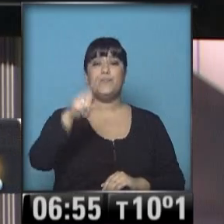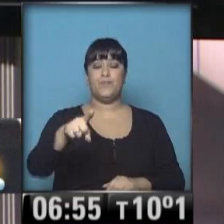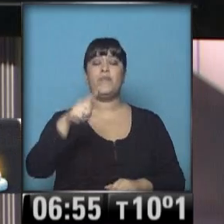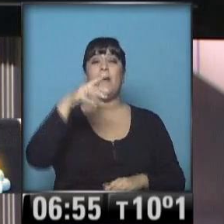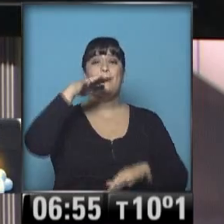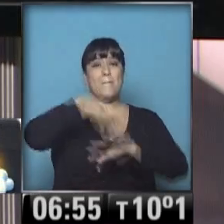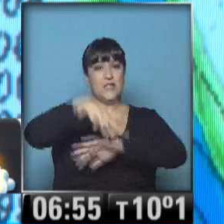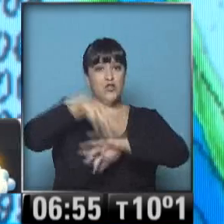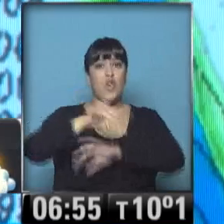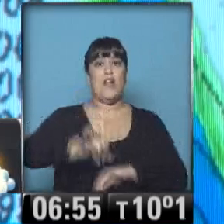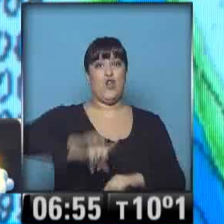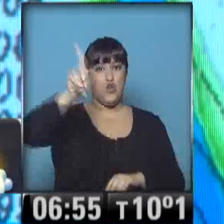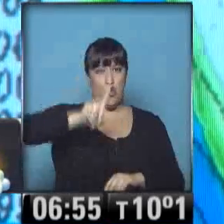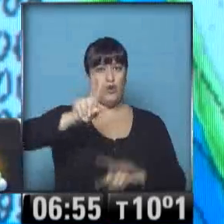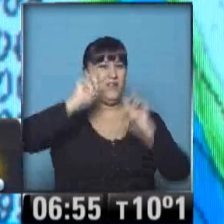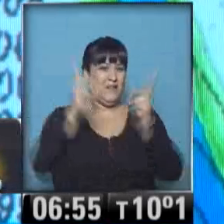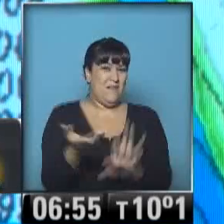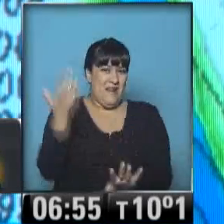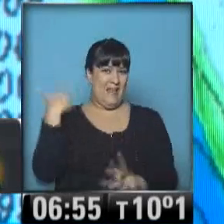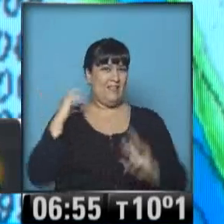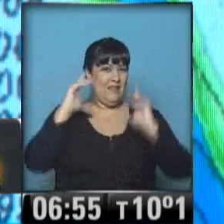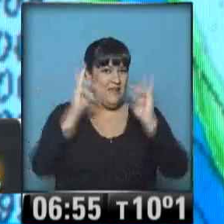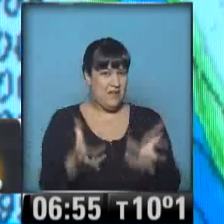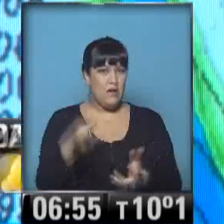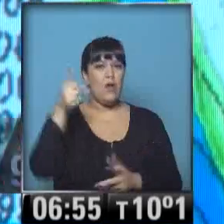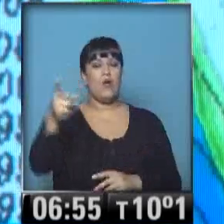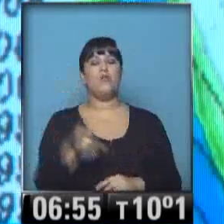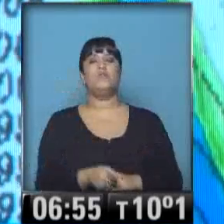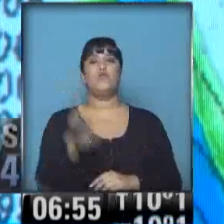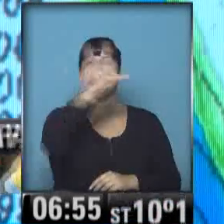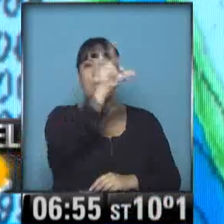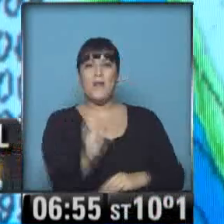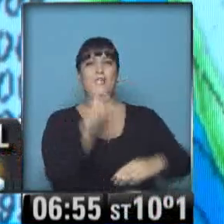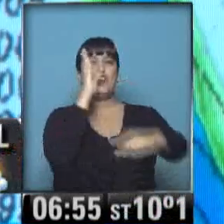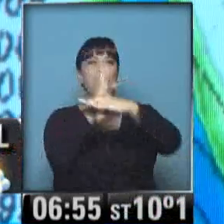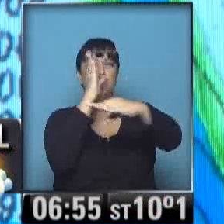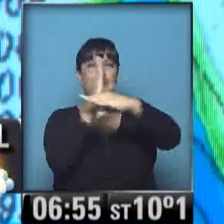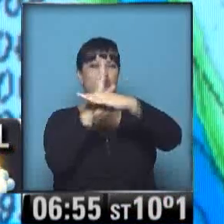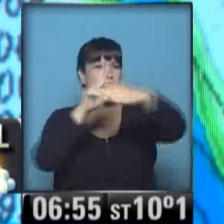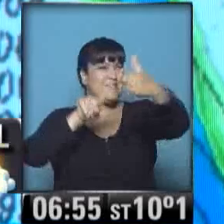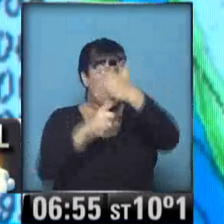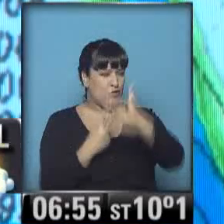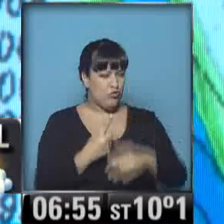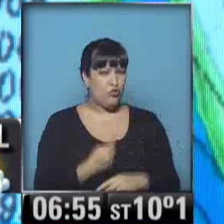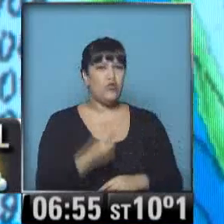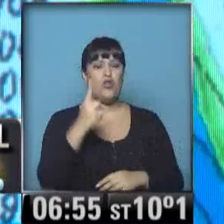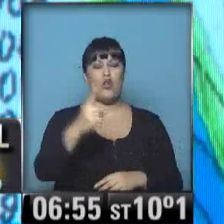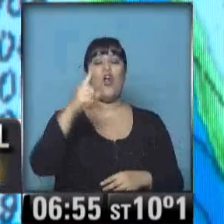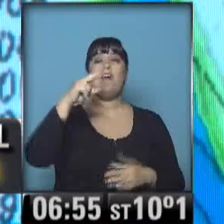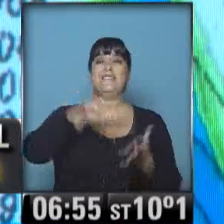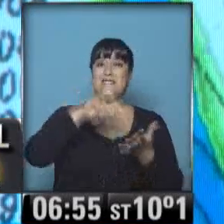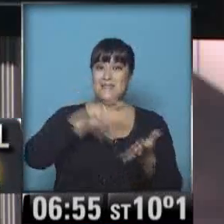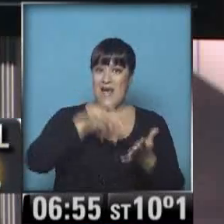de Misiones y lo que habíamos dicho un poquitito antes, zona central, bien central, de